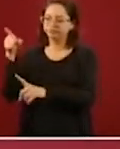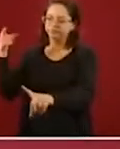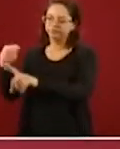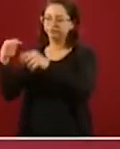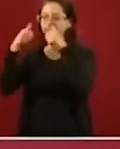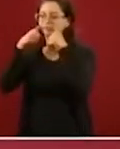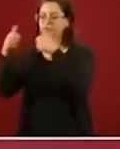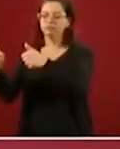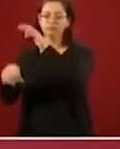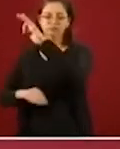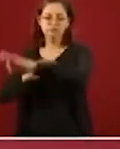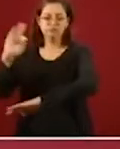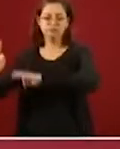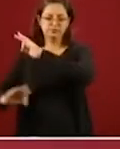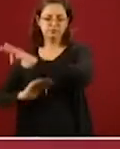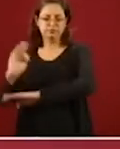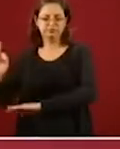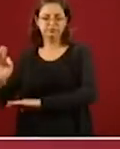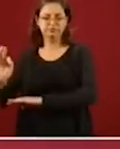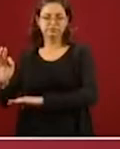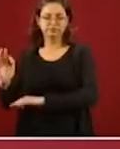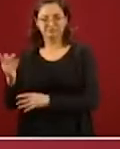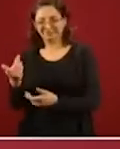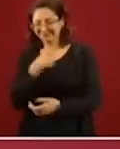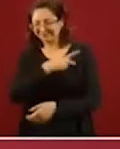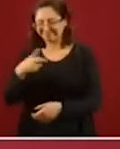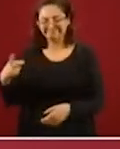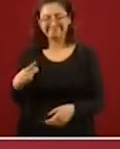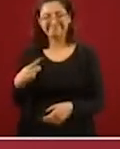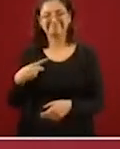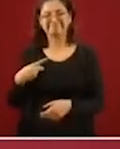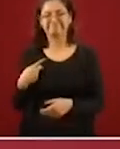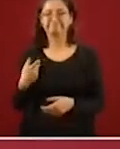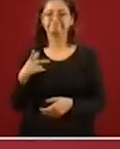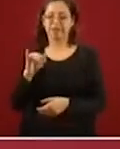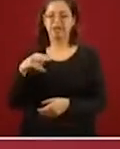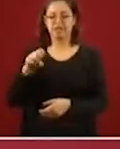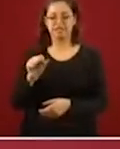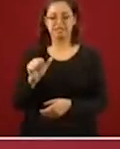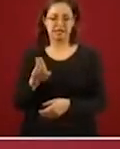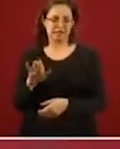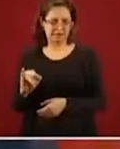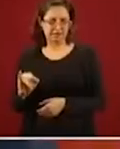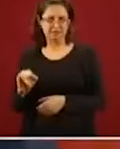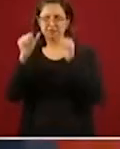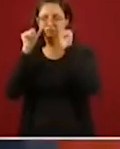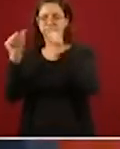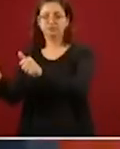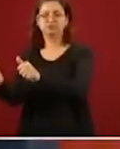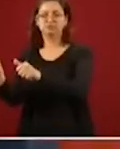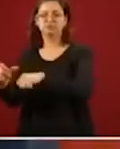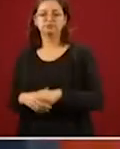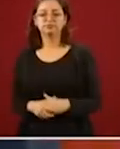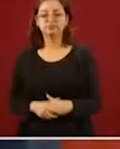objetivo, la población que tiene que atender el Instituto de la Salud para el Bienestar.